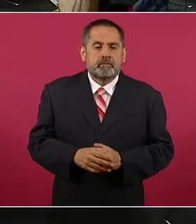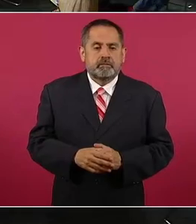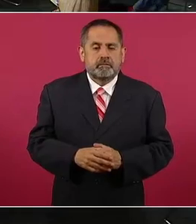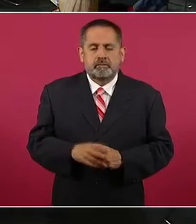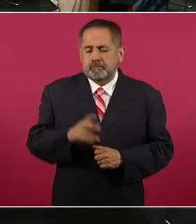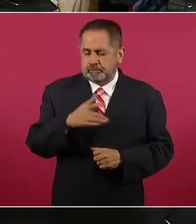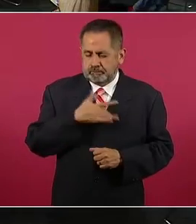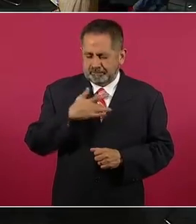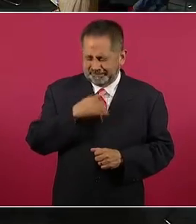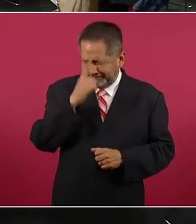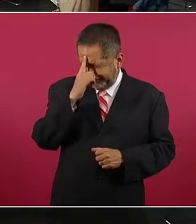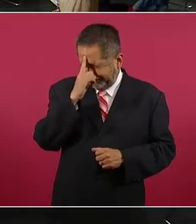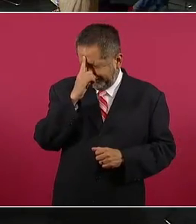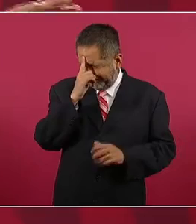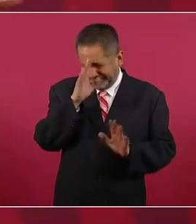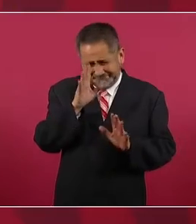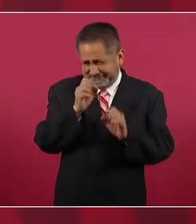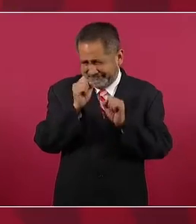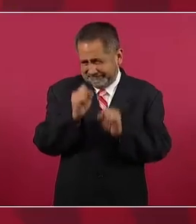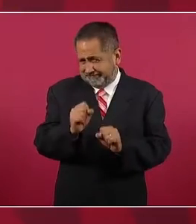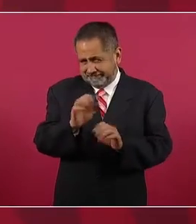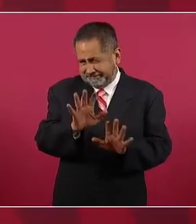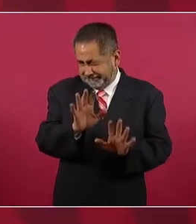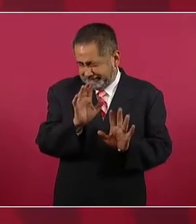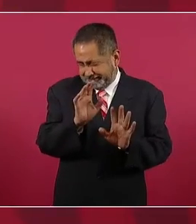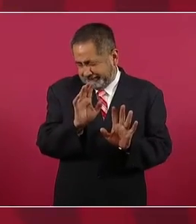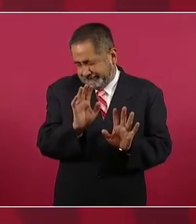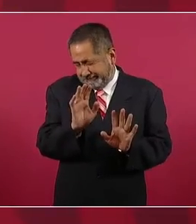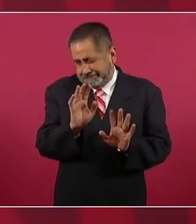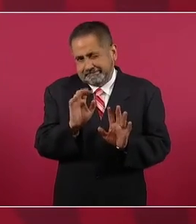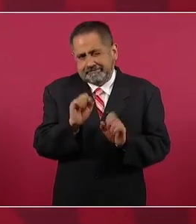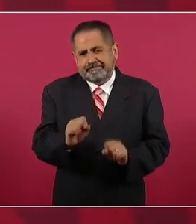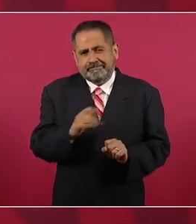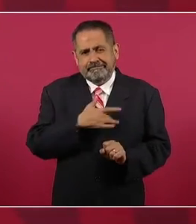Estoy casi seguro que no